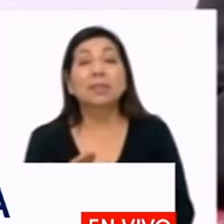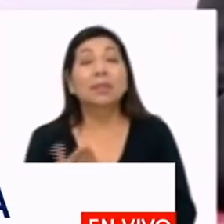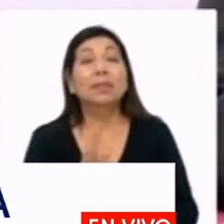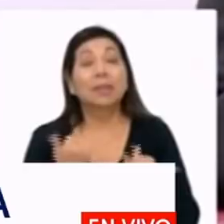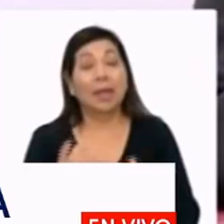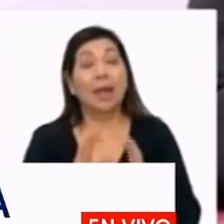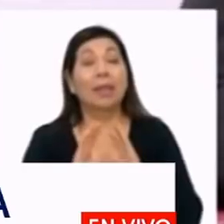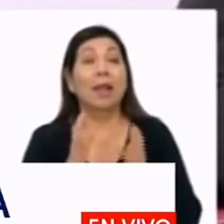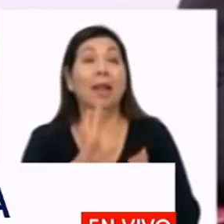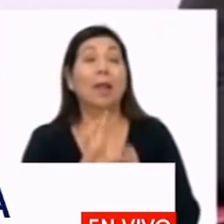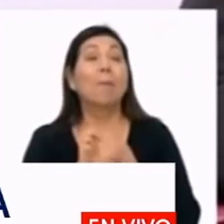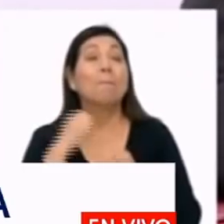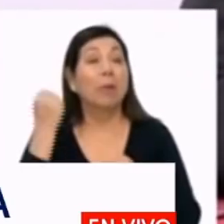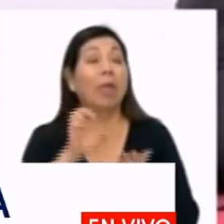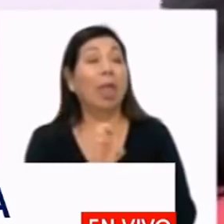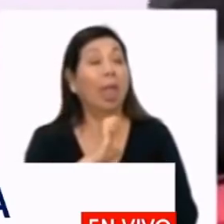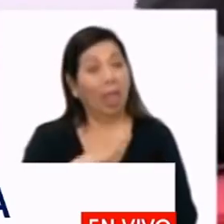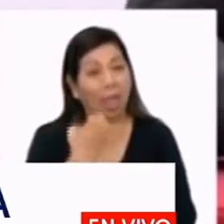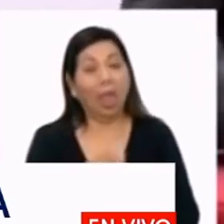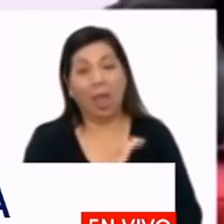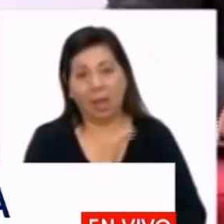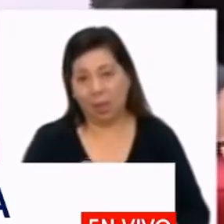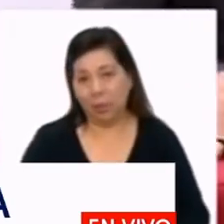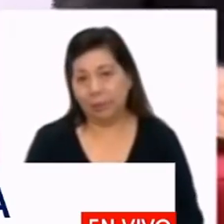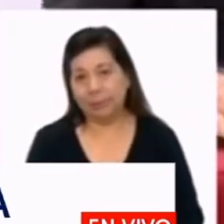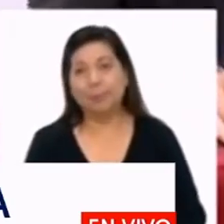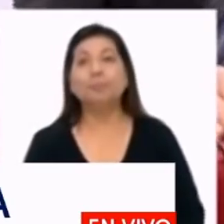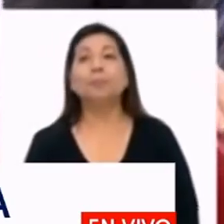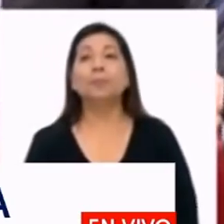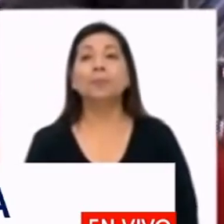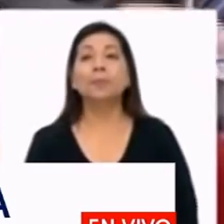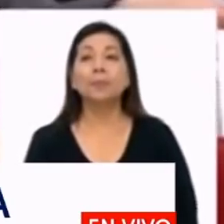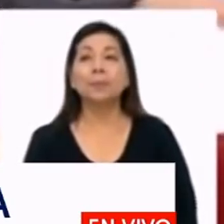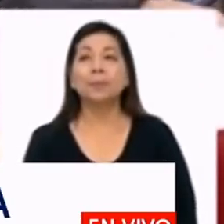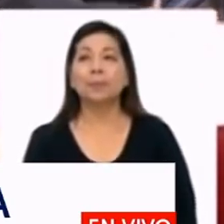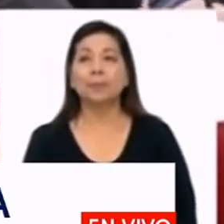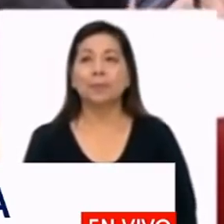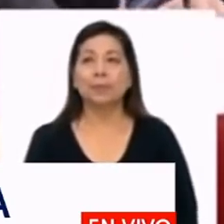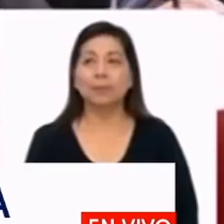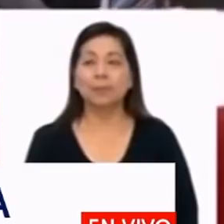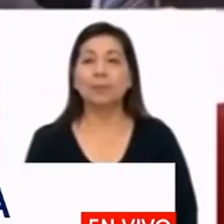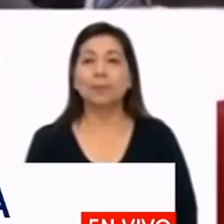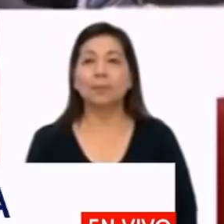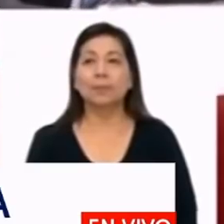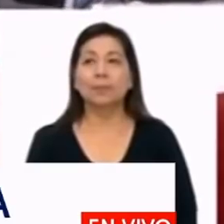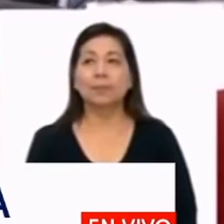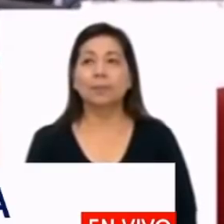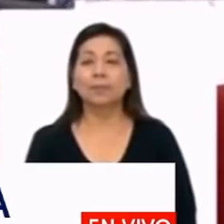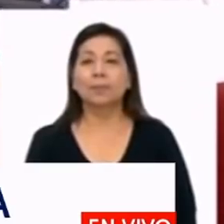¡Exitosa! A